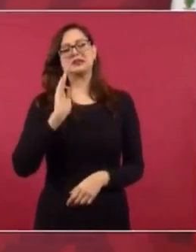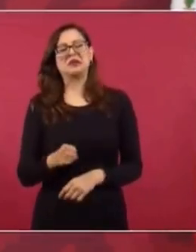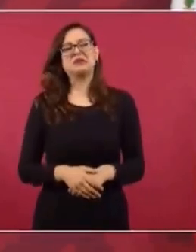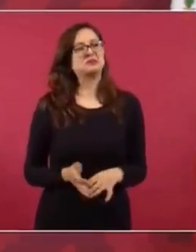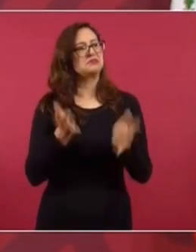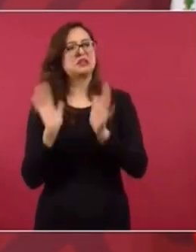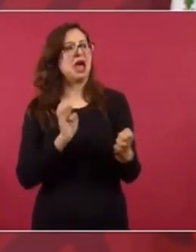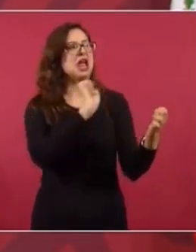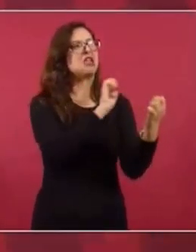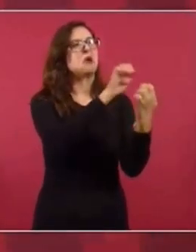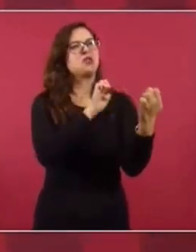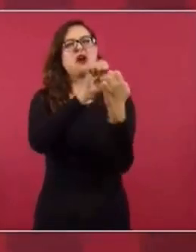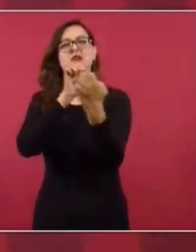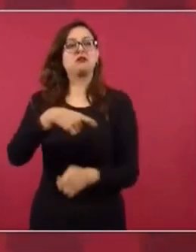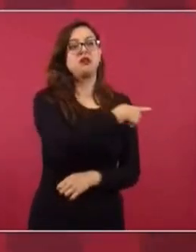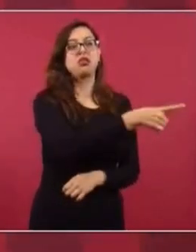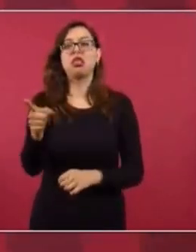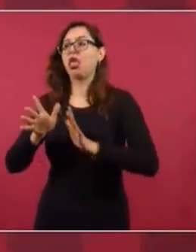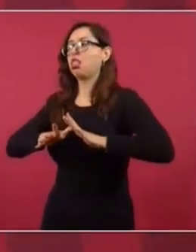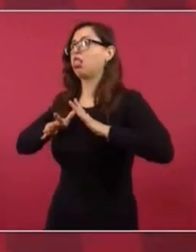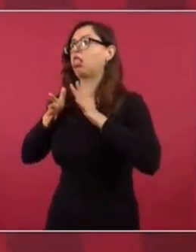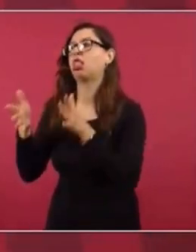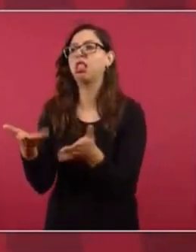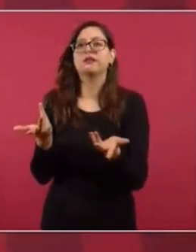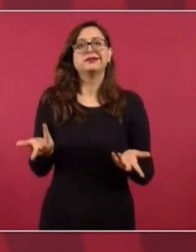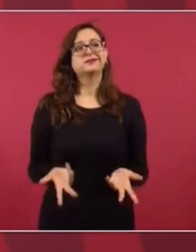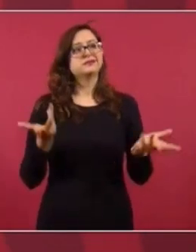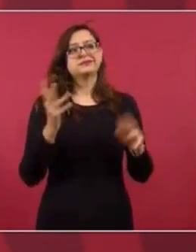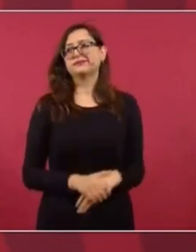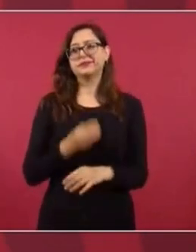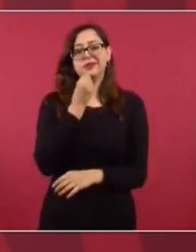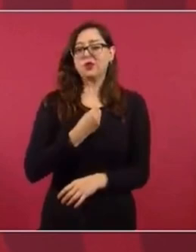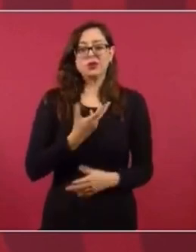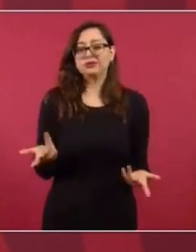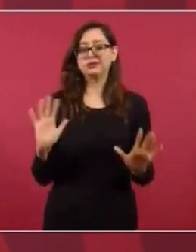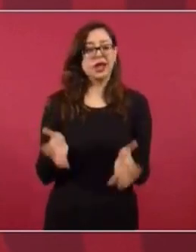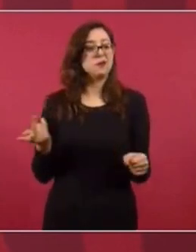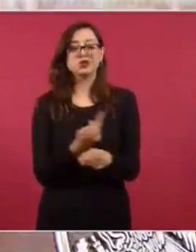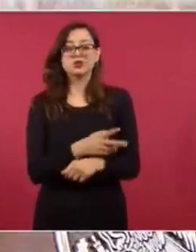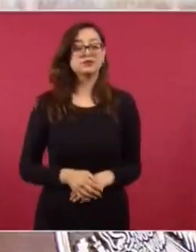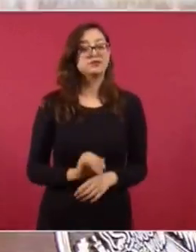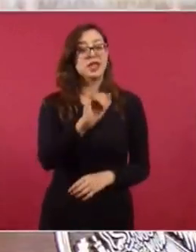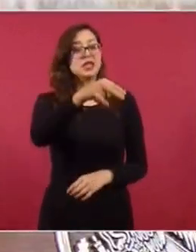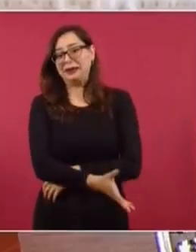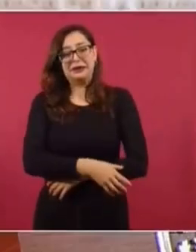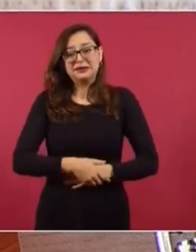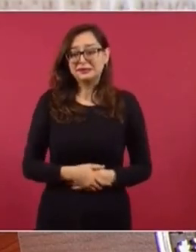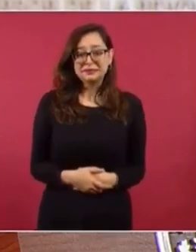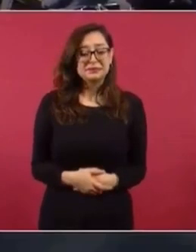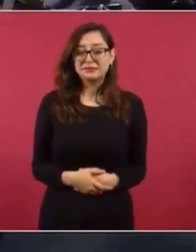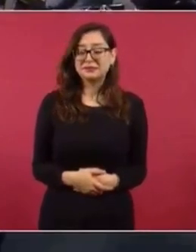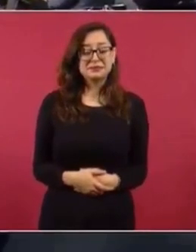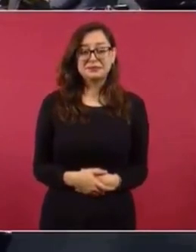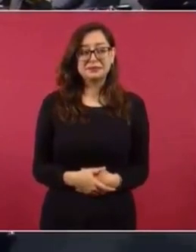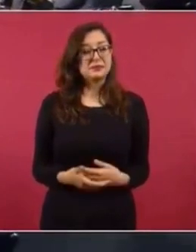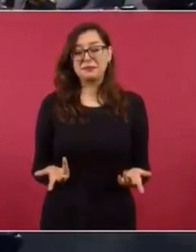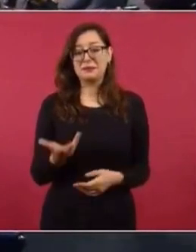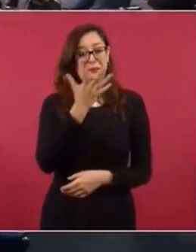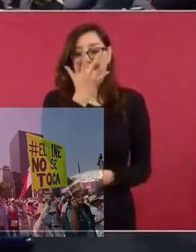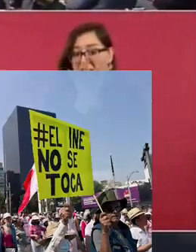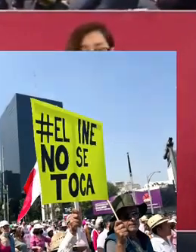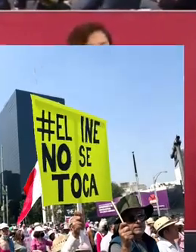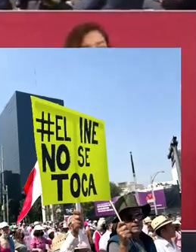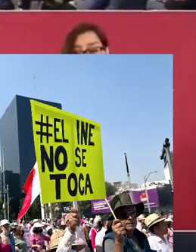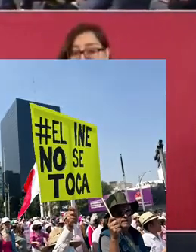a muchos de que queríamos destruir al INE. Les diría que me quedo con eso, porque le